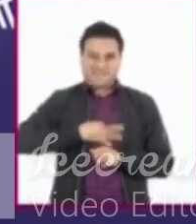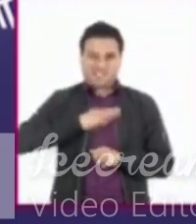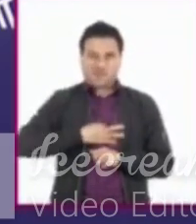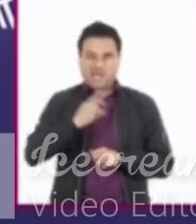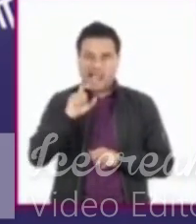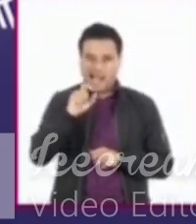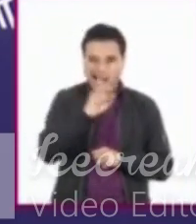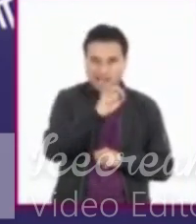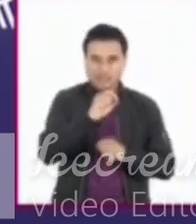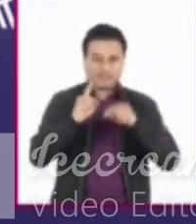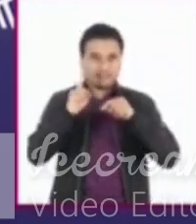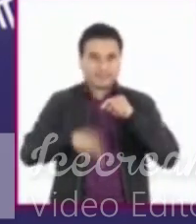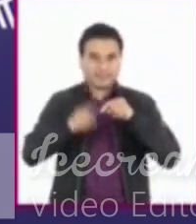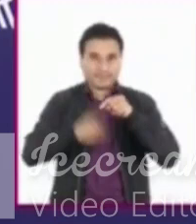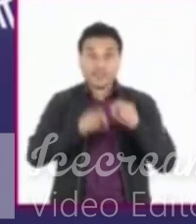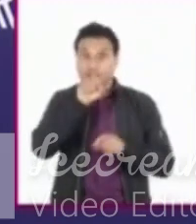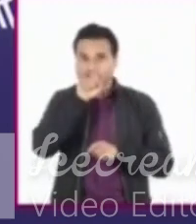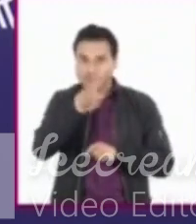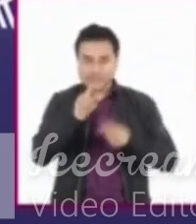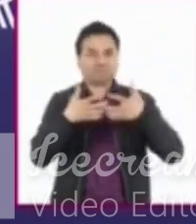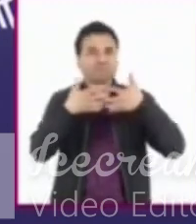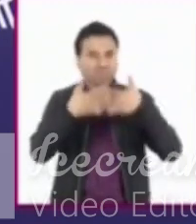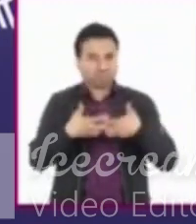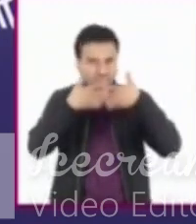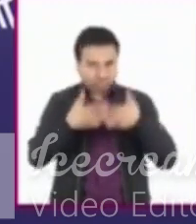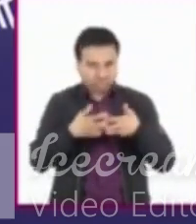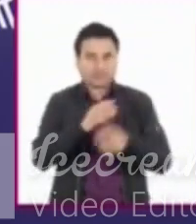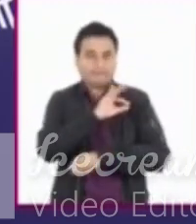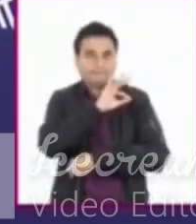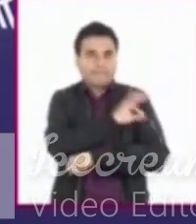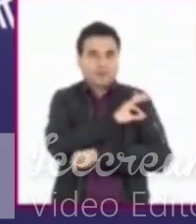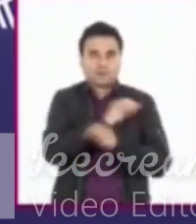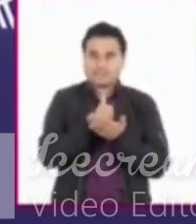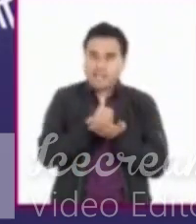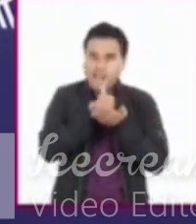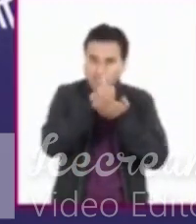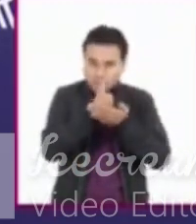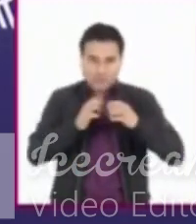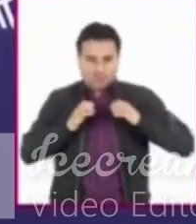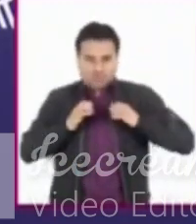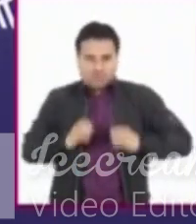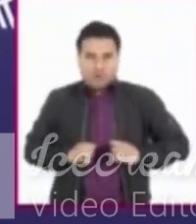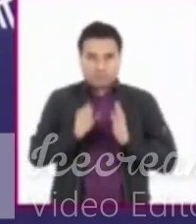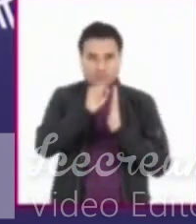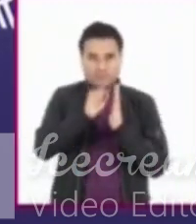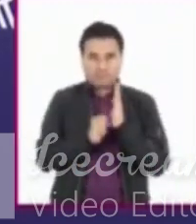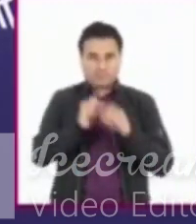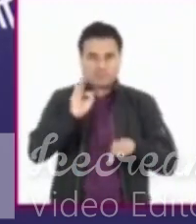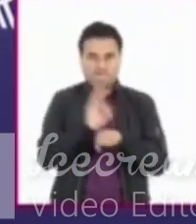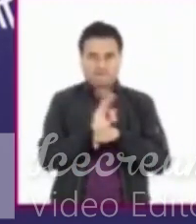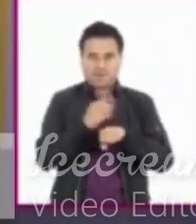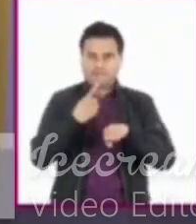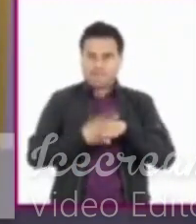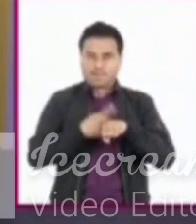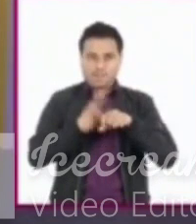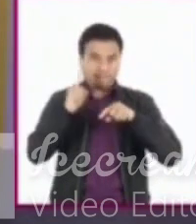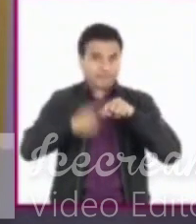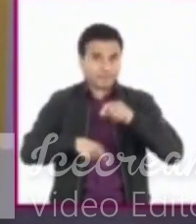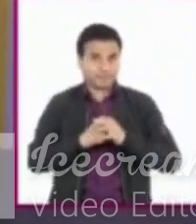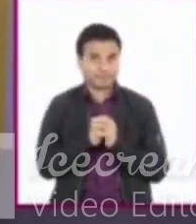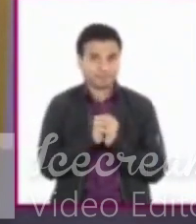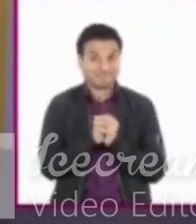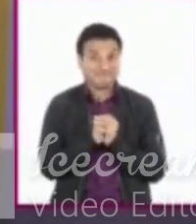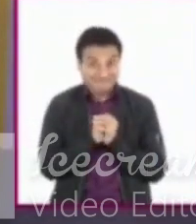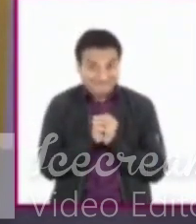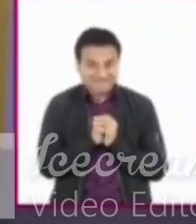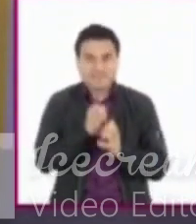la fabricación de vacunas que activan los mecanismos de defensa para prevenir algunas enfermedades. Con